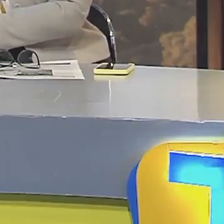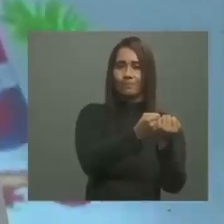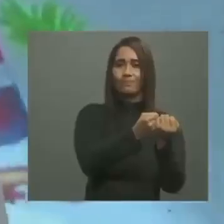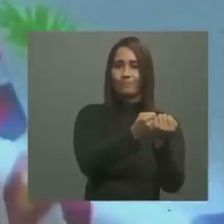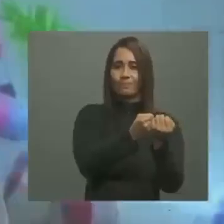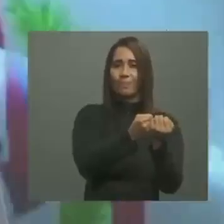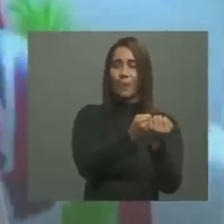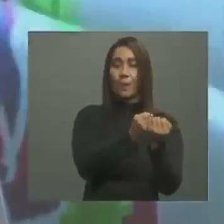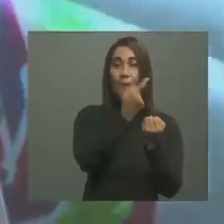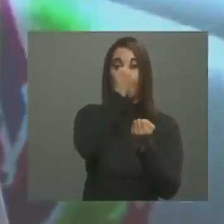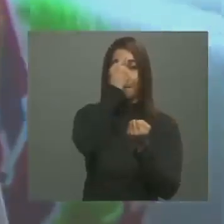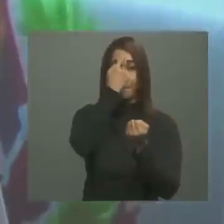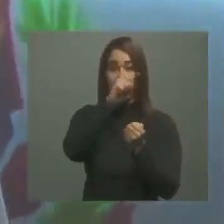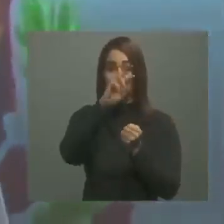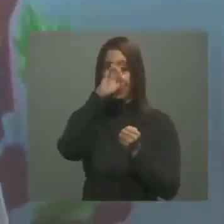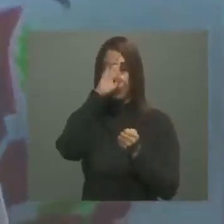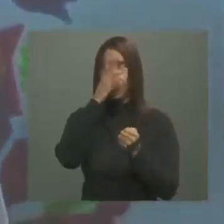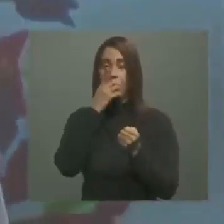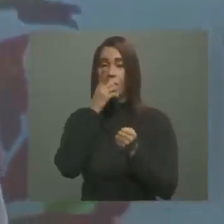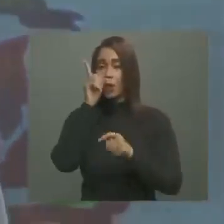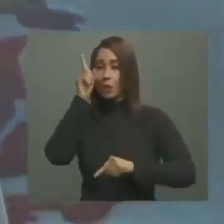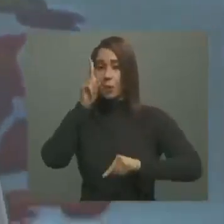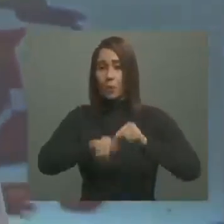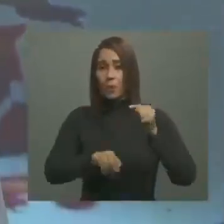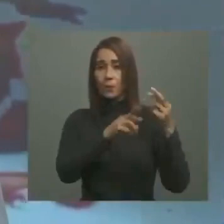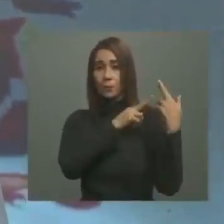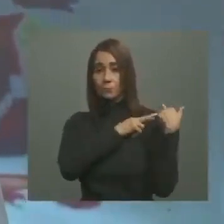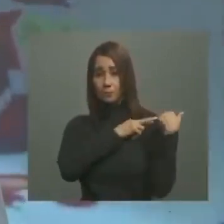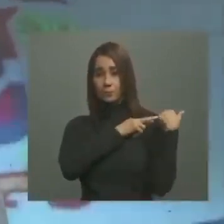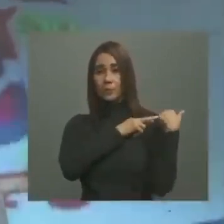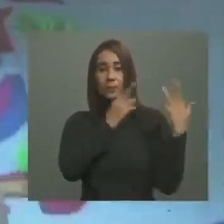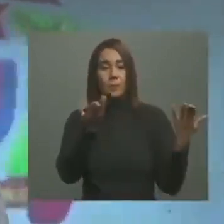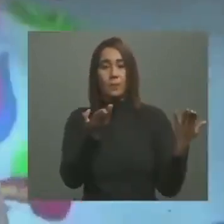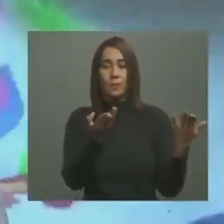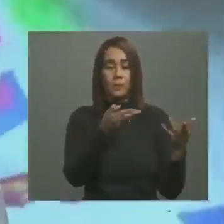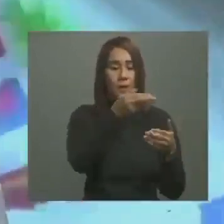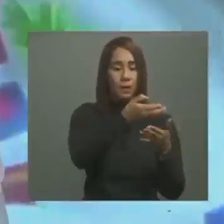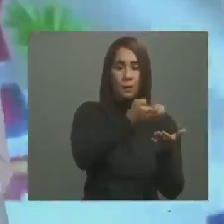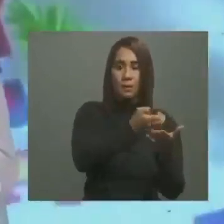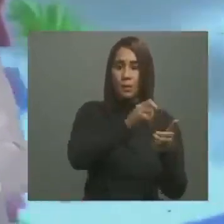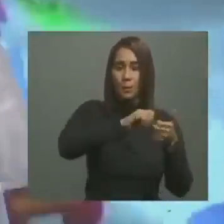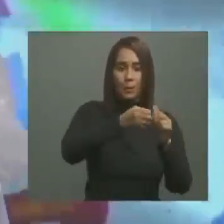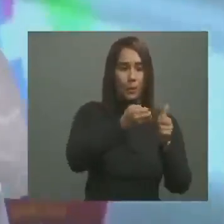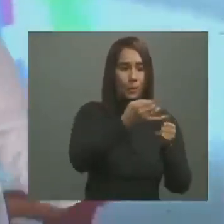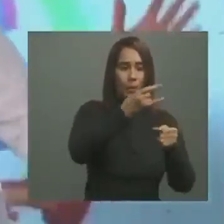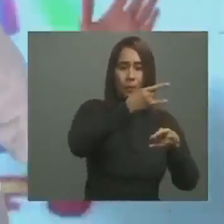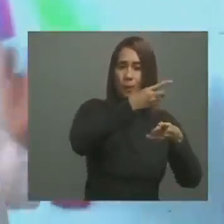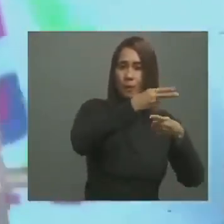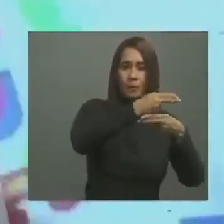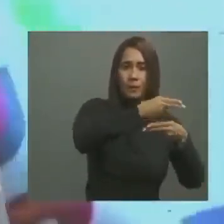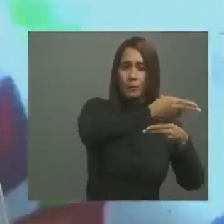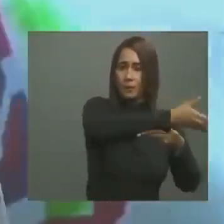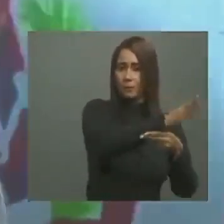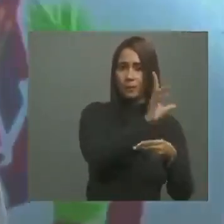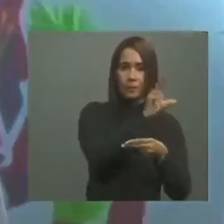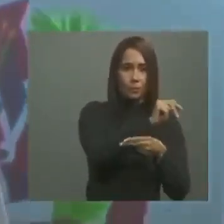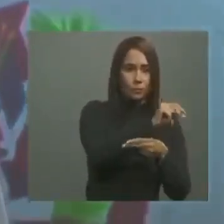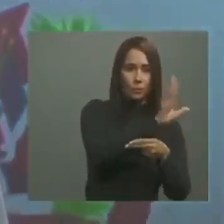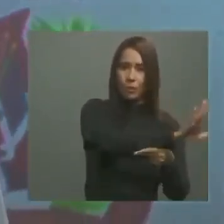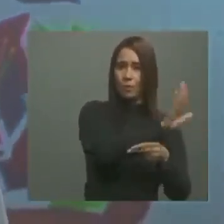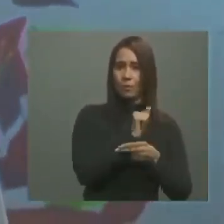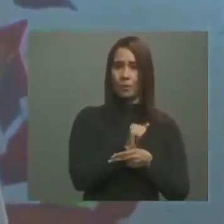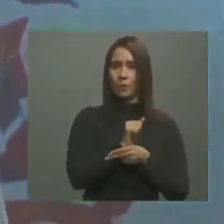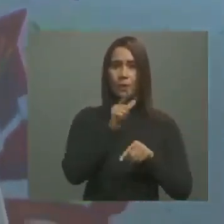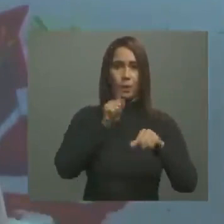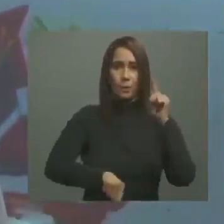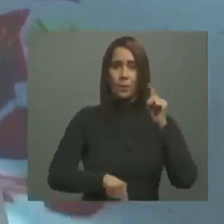que se escogió. El tramo más extenso de la verja se inicia en las orillas del lago Azuel y serpentea por